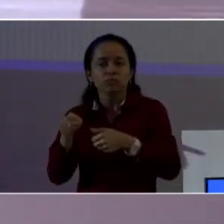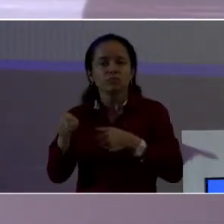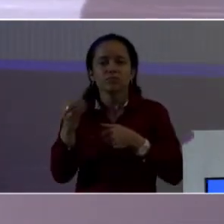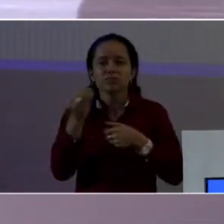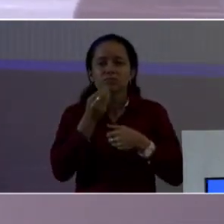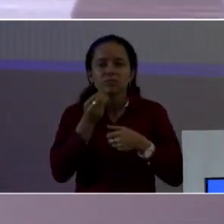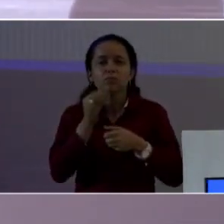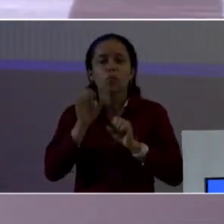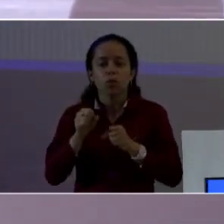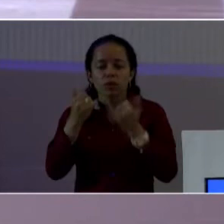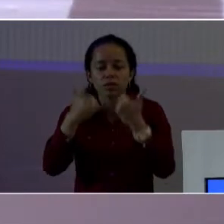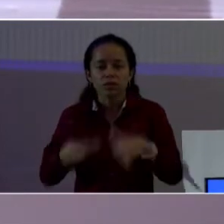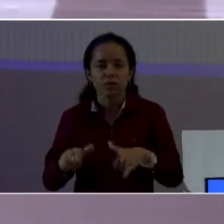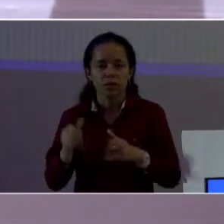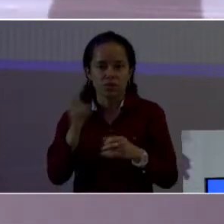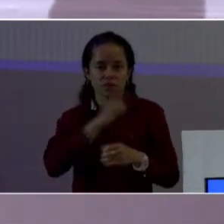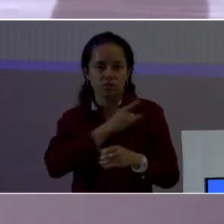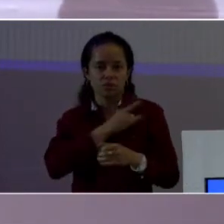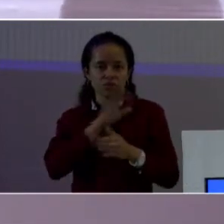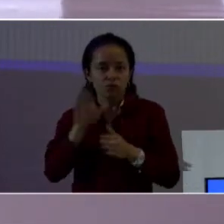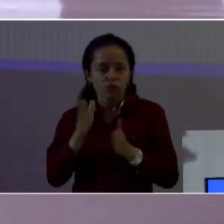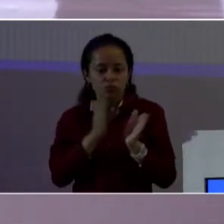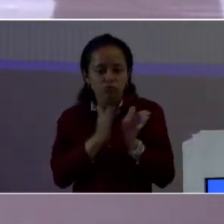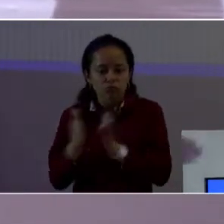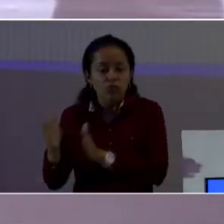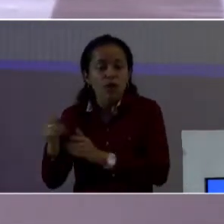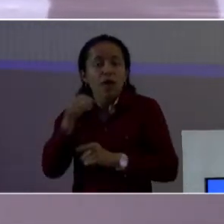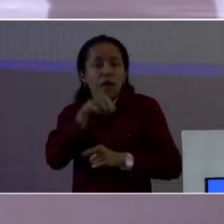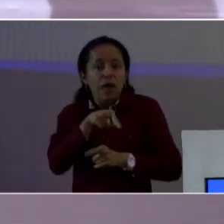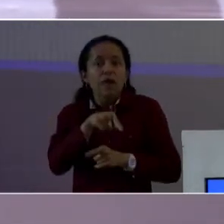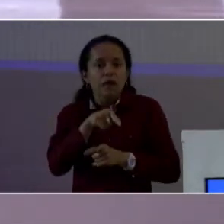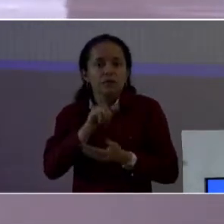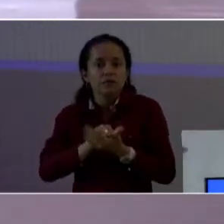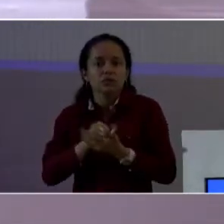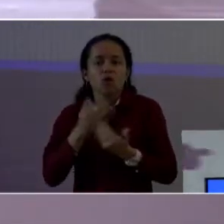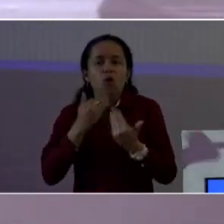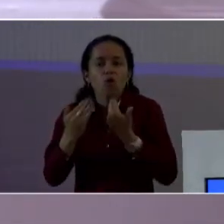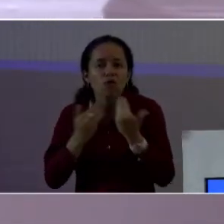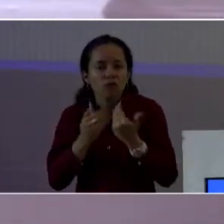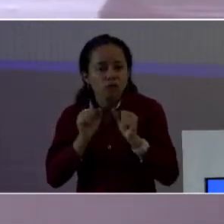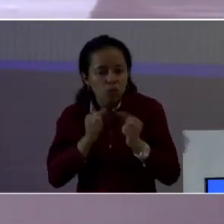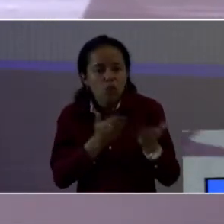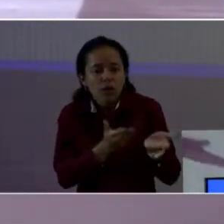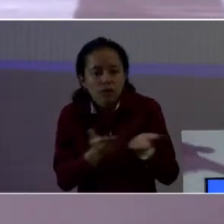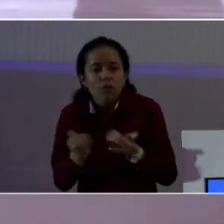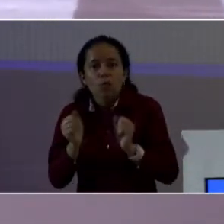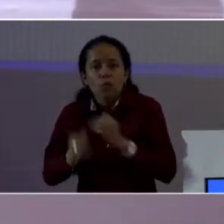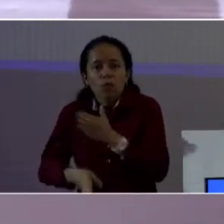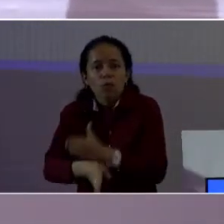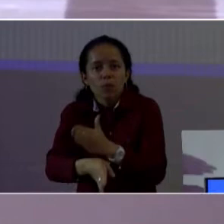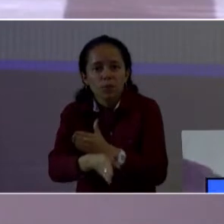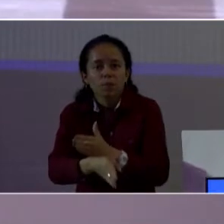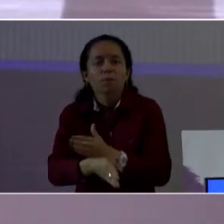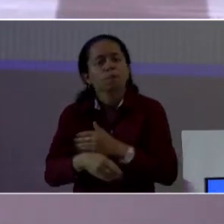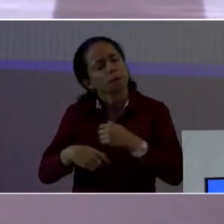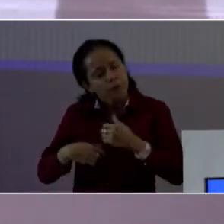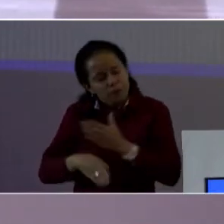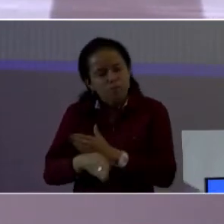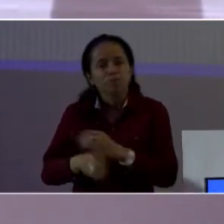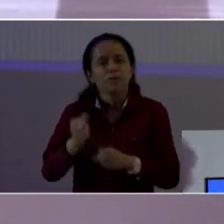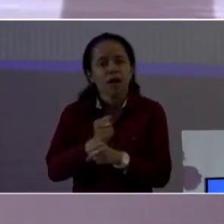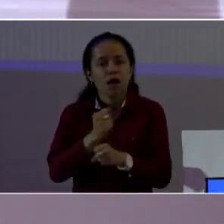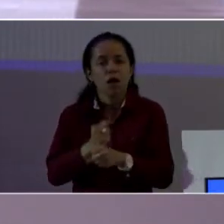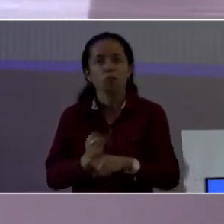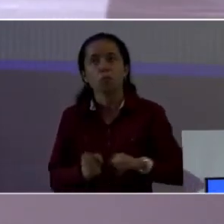para poder terminar sus carreras. Todo este es un ejercicio de generación de confianza que hemos podido desarrollar en el territorio. Seguimos trabajando, no